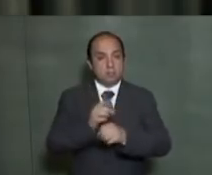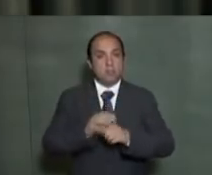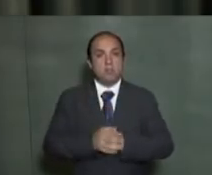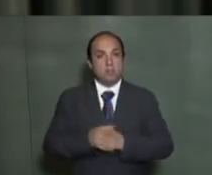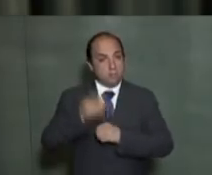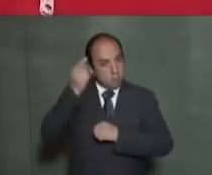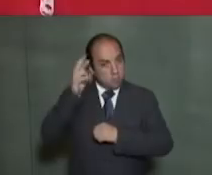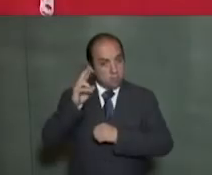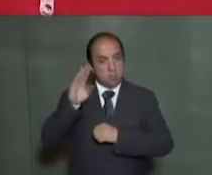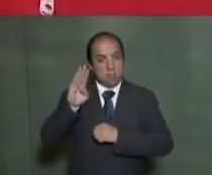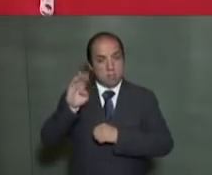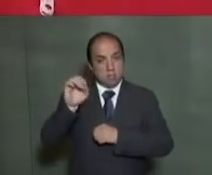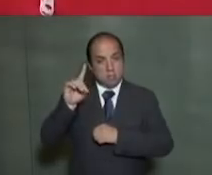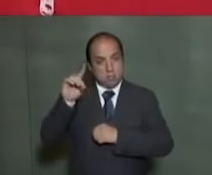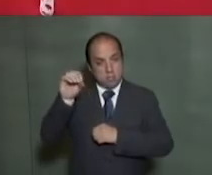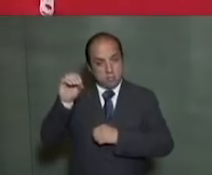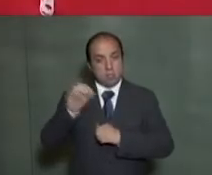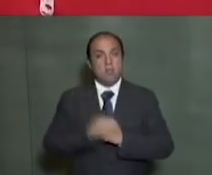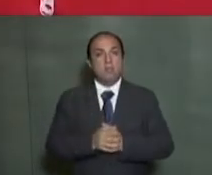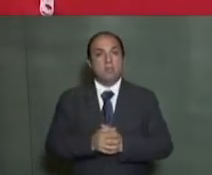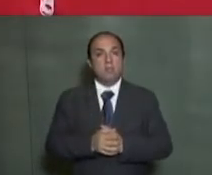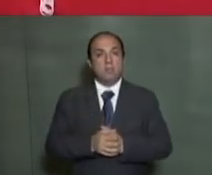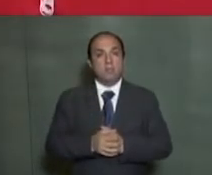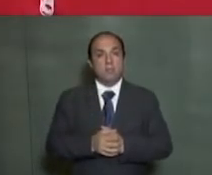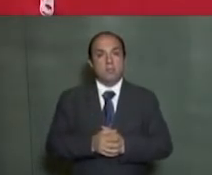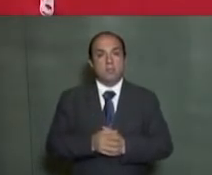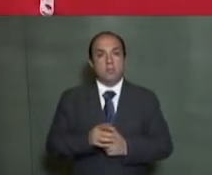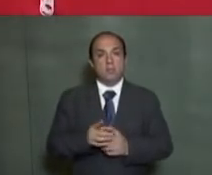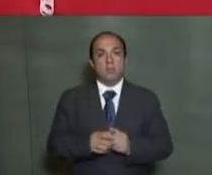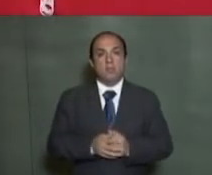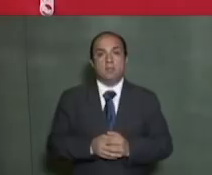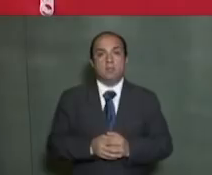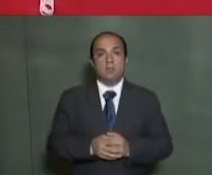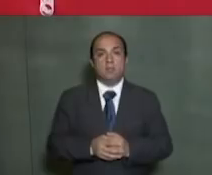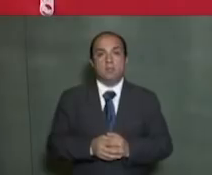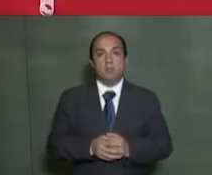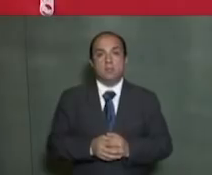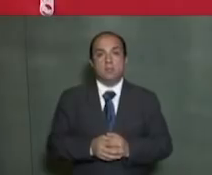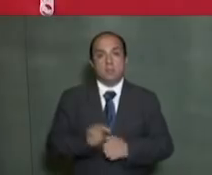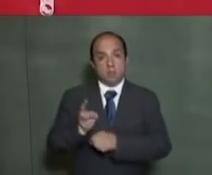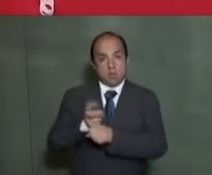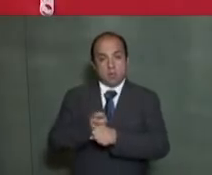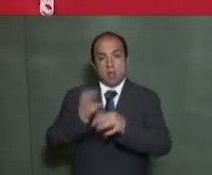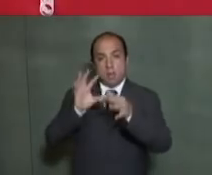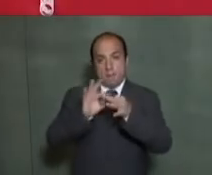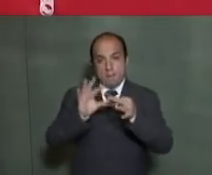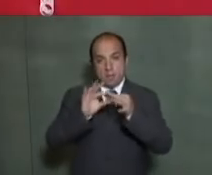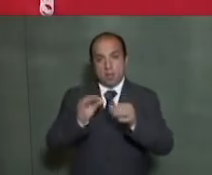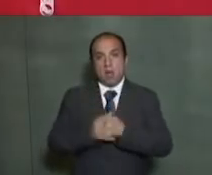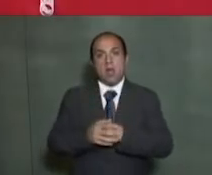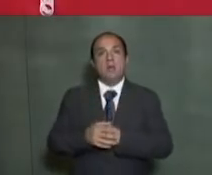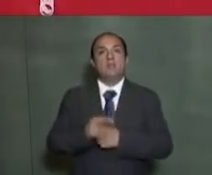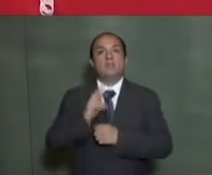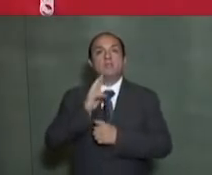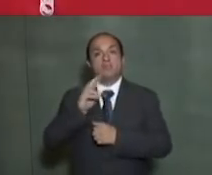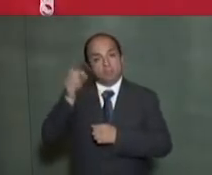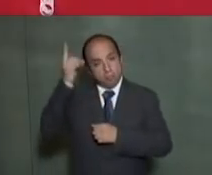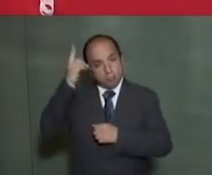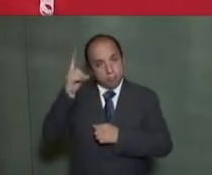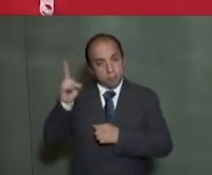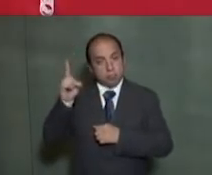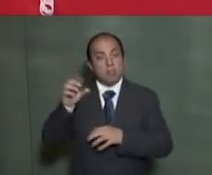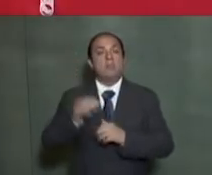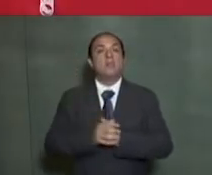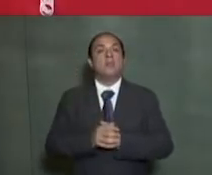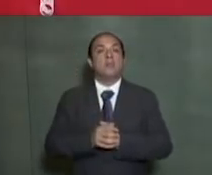Doctor Bernardo Gómez, lo invito a exponer el dictamen de vulnerabilidades, el informe de